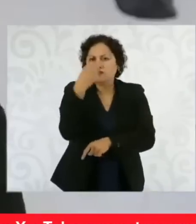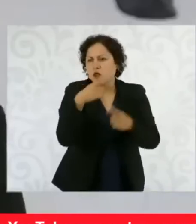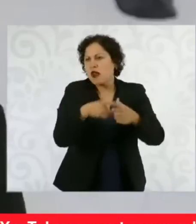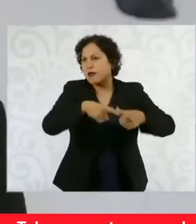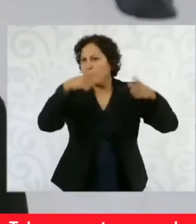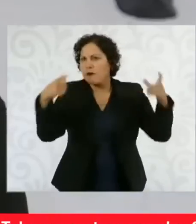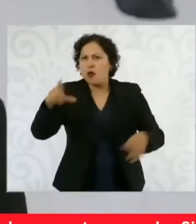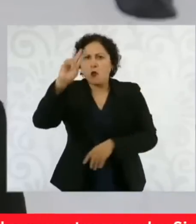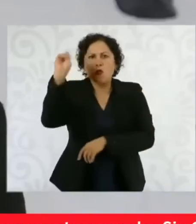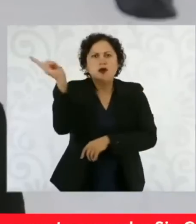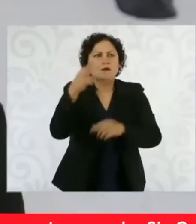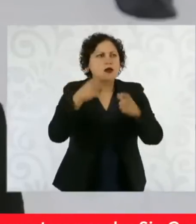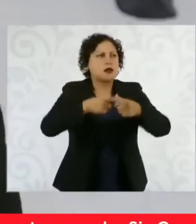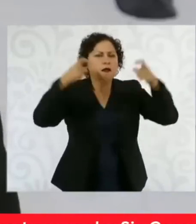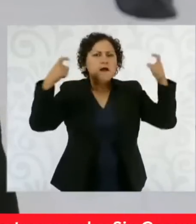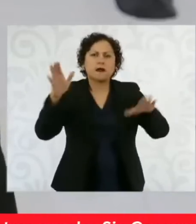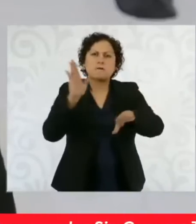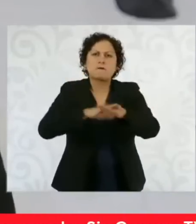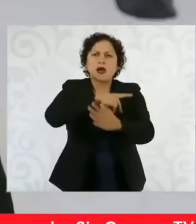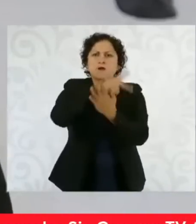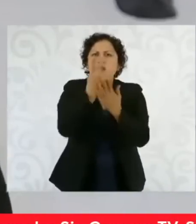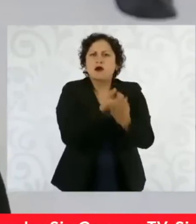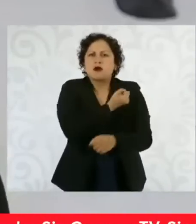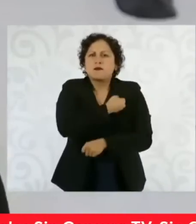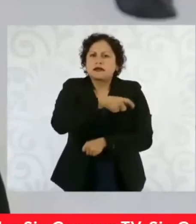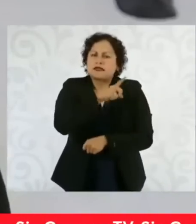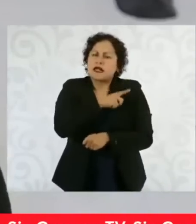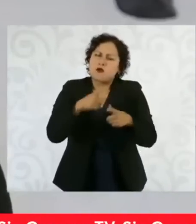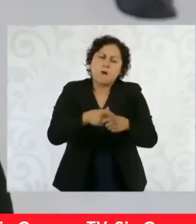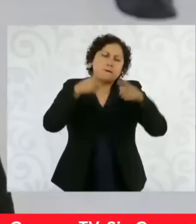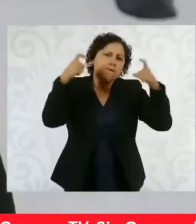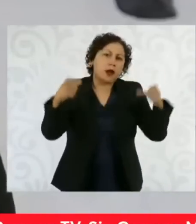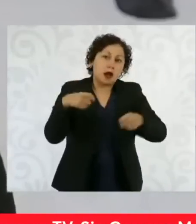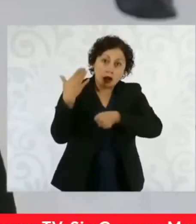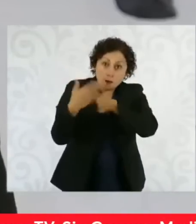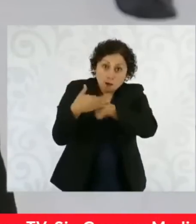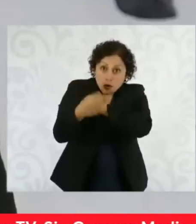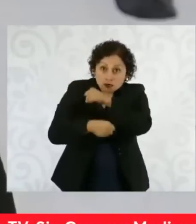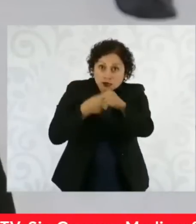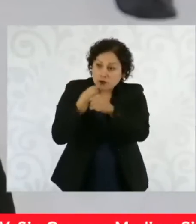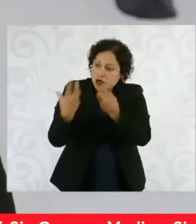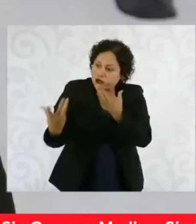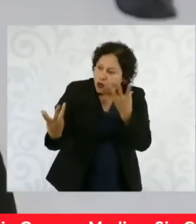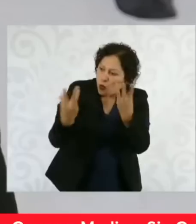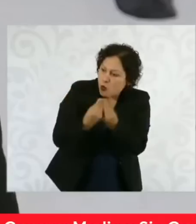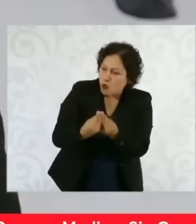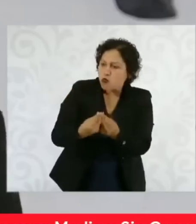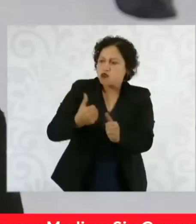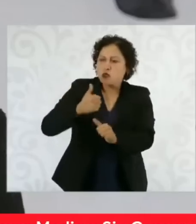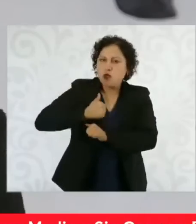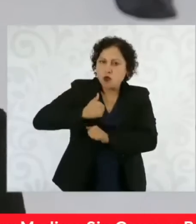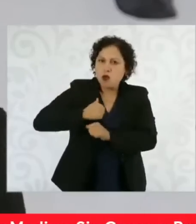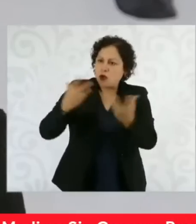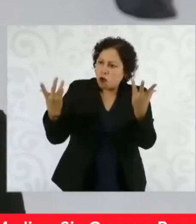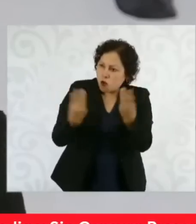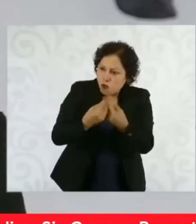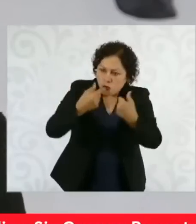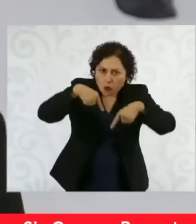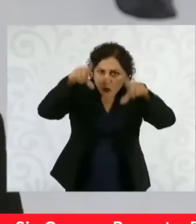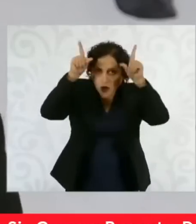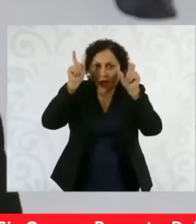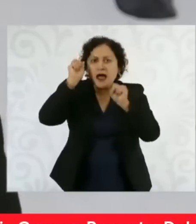salud. El próximo año inicia, junto con el Ejército, con la Marina, la construcción de nuevos trenes